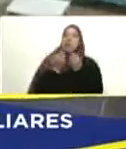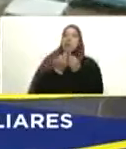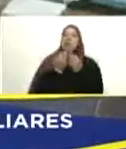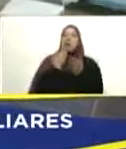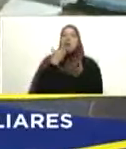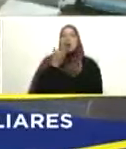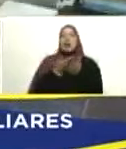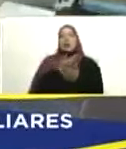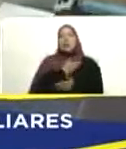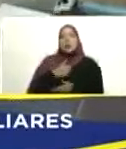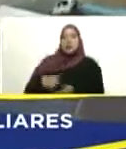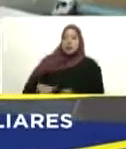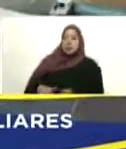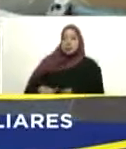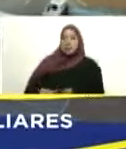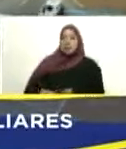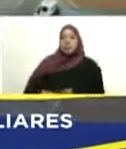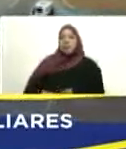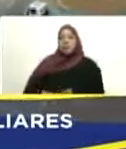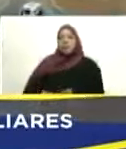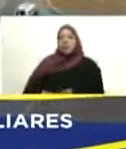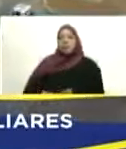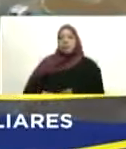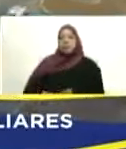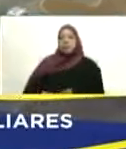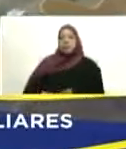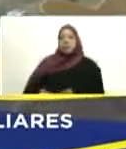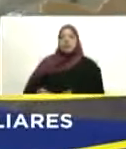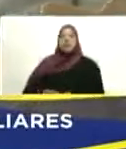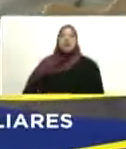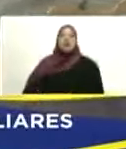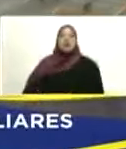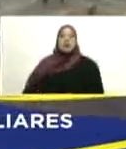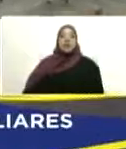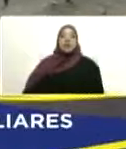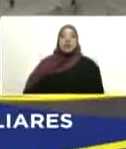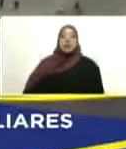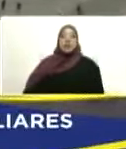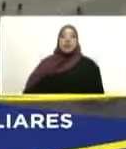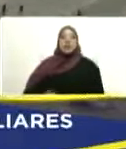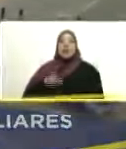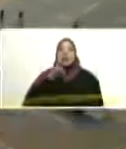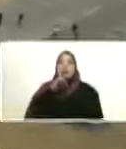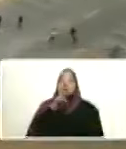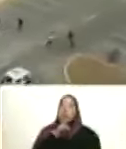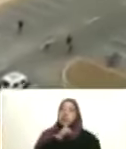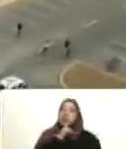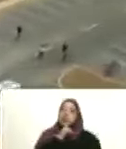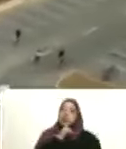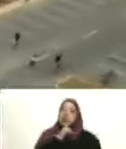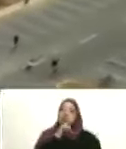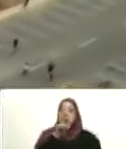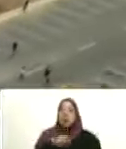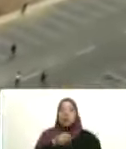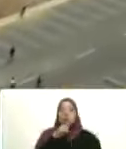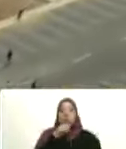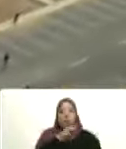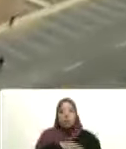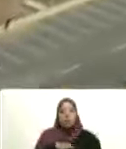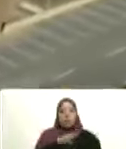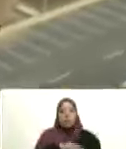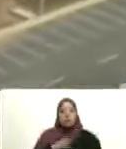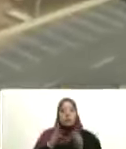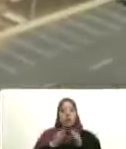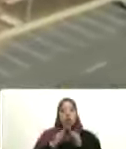gracias, presidente, y que Dios le bendiga. Bueno, presidente, a nombre de usted también, de la gran misión